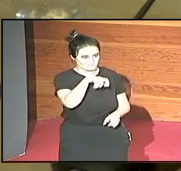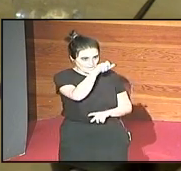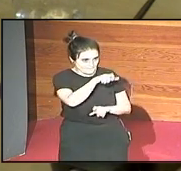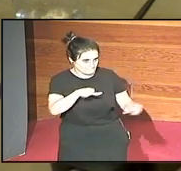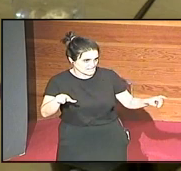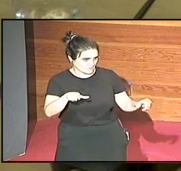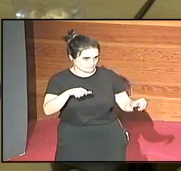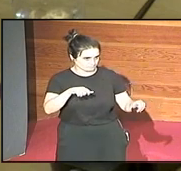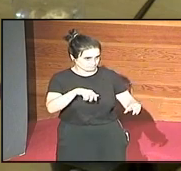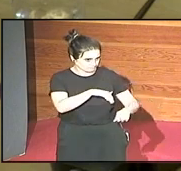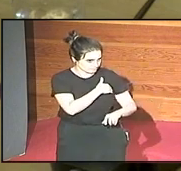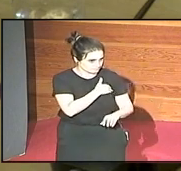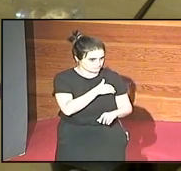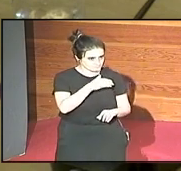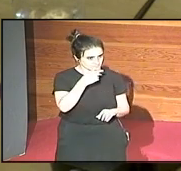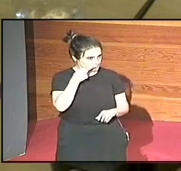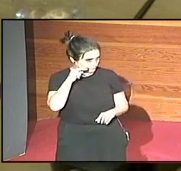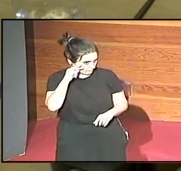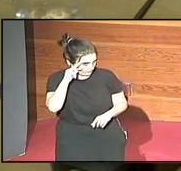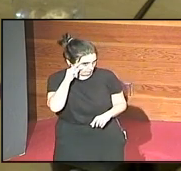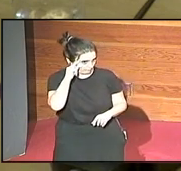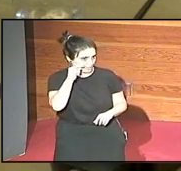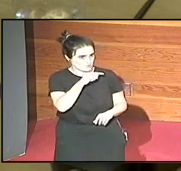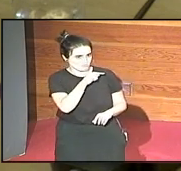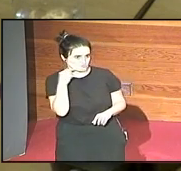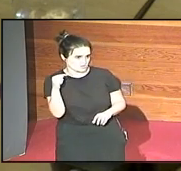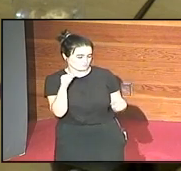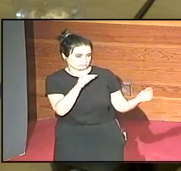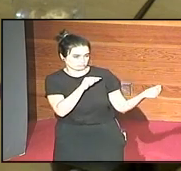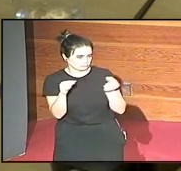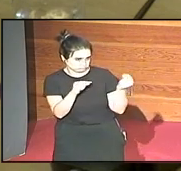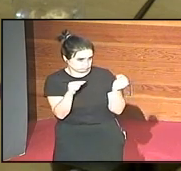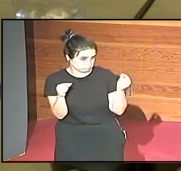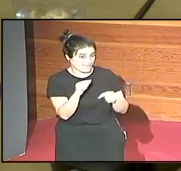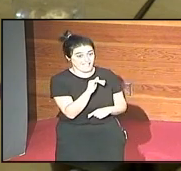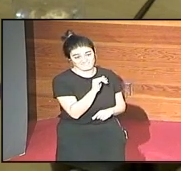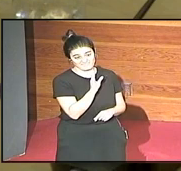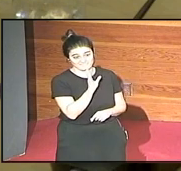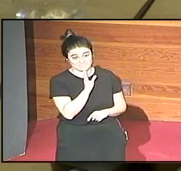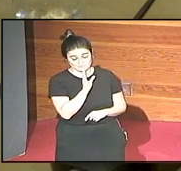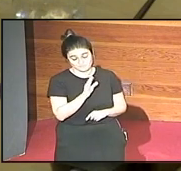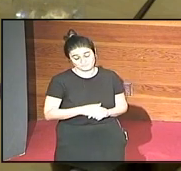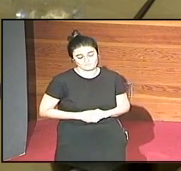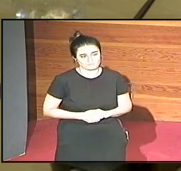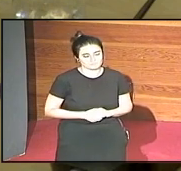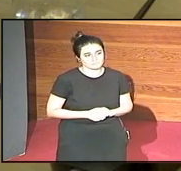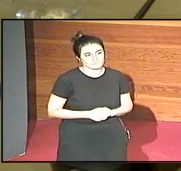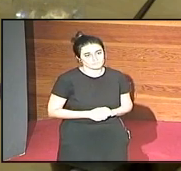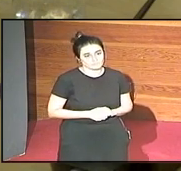y los especialistas en Rusia sobre este tema. Y